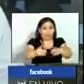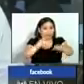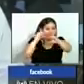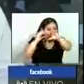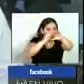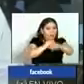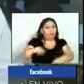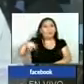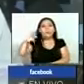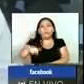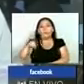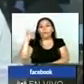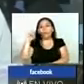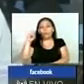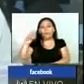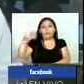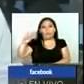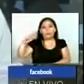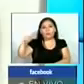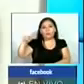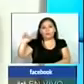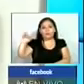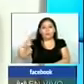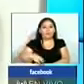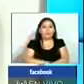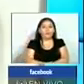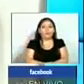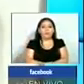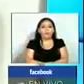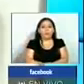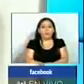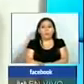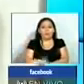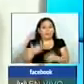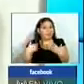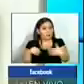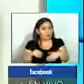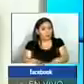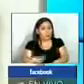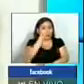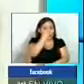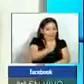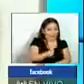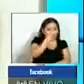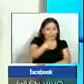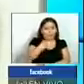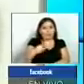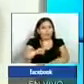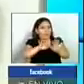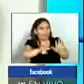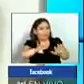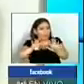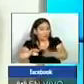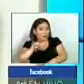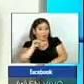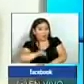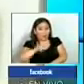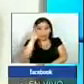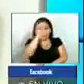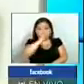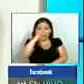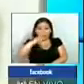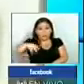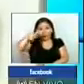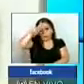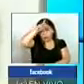De Bolivisión En Bolivia Víctor Hugo Rojas Y tras 99 días De cumplir Confinamiento Perú Permitió Que varios